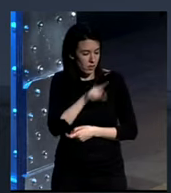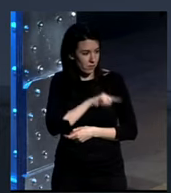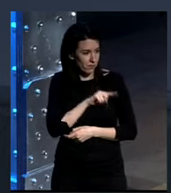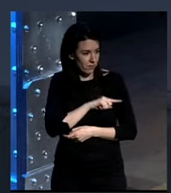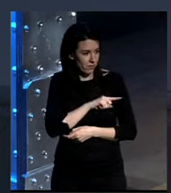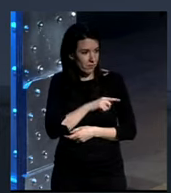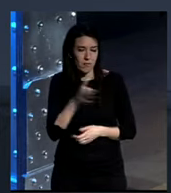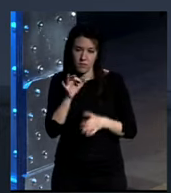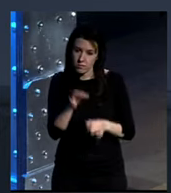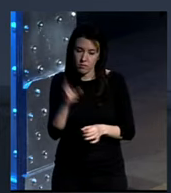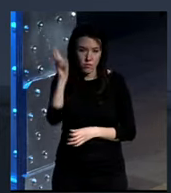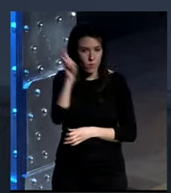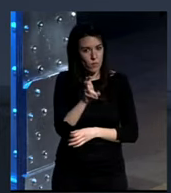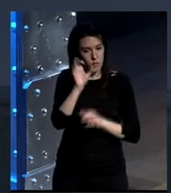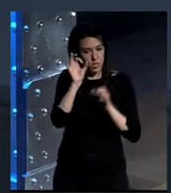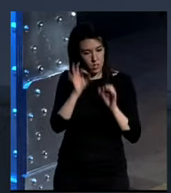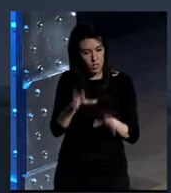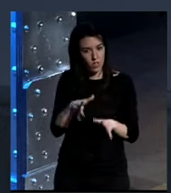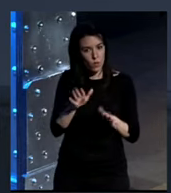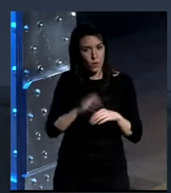Y está con vosotros y está con nosotros.